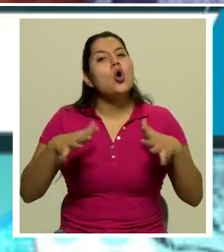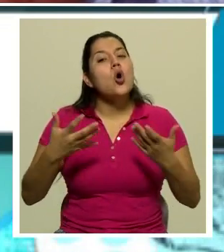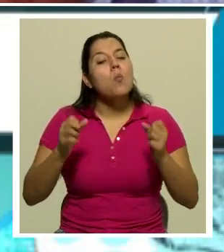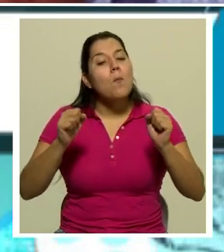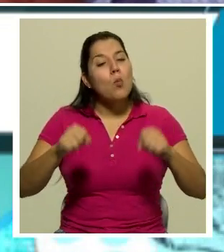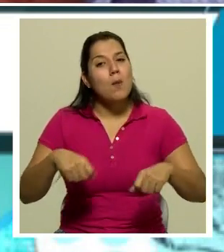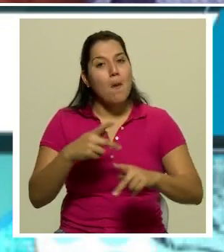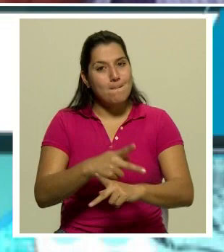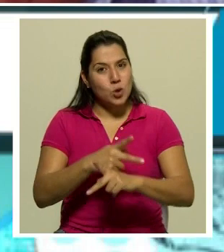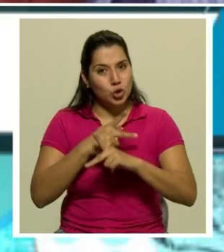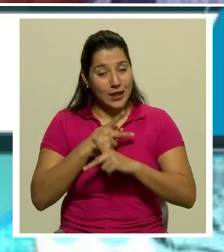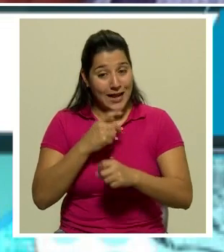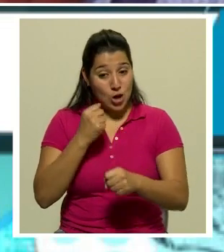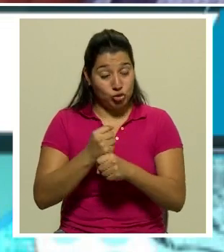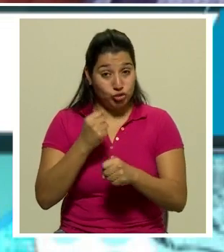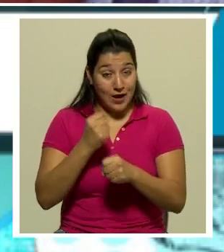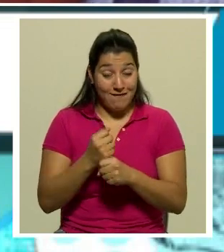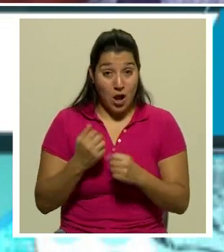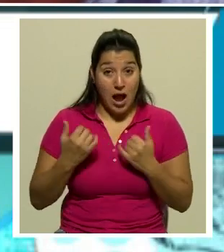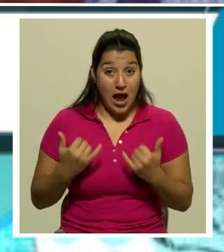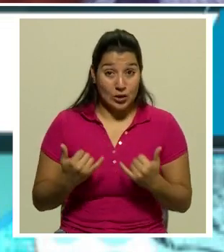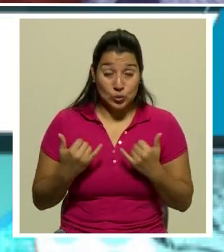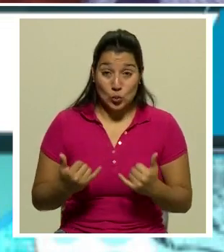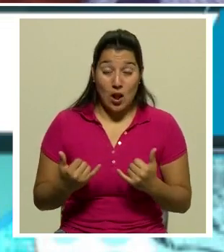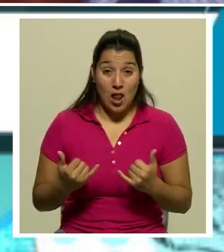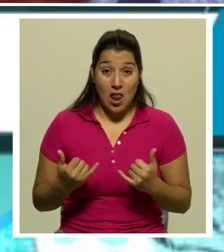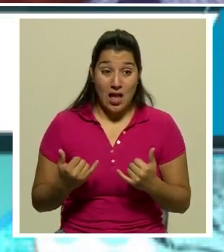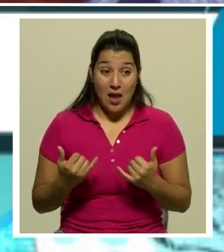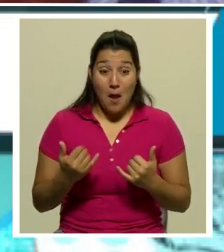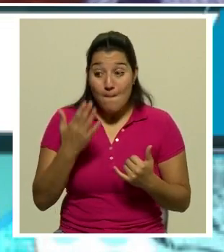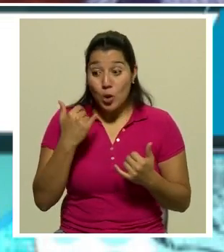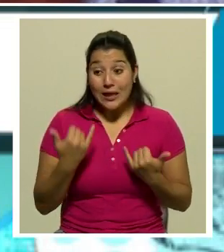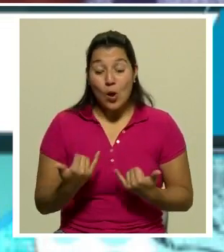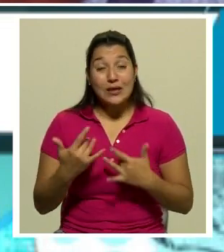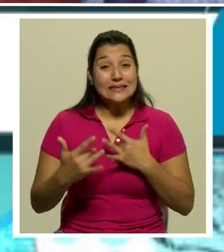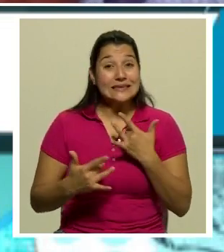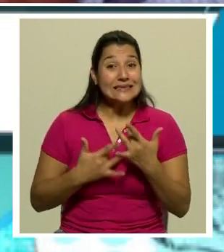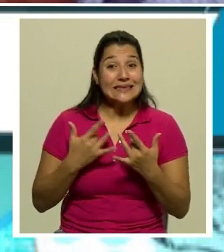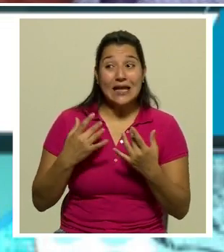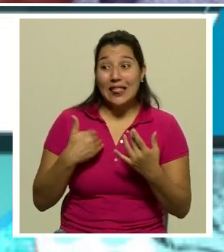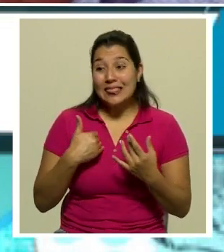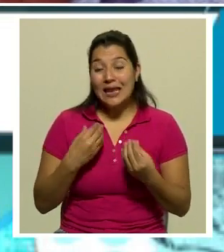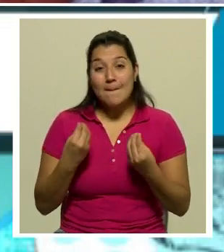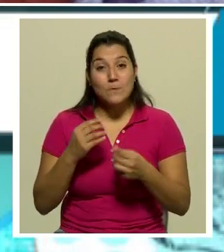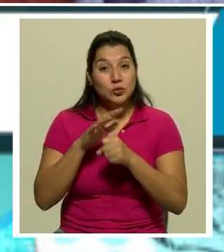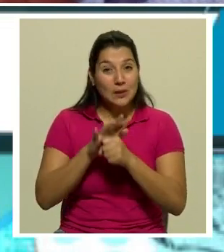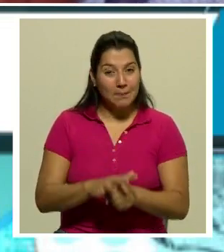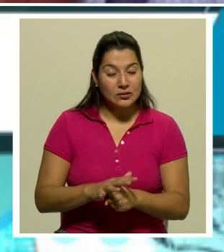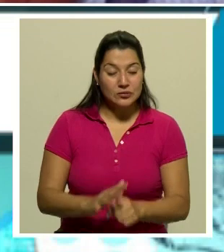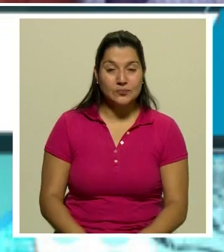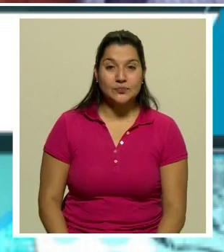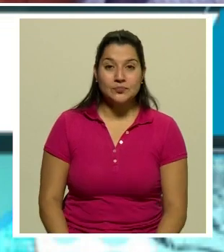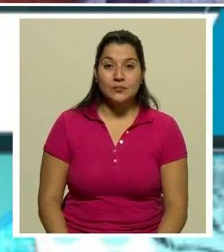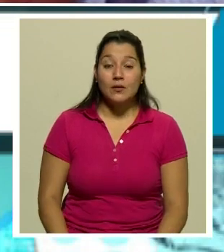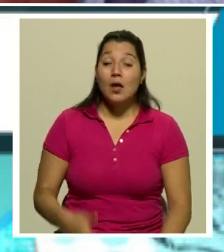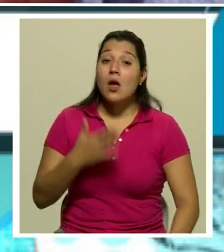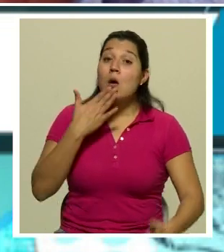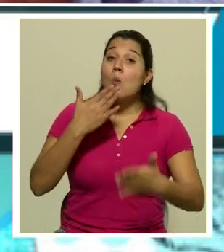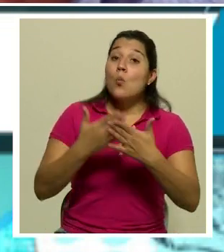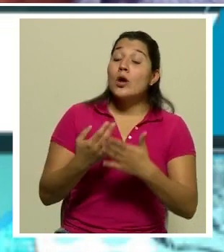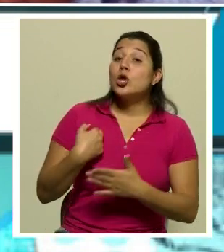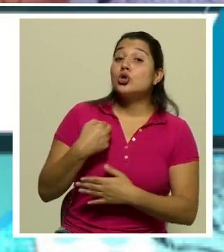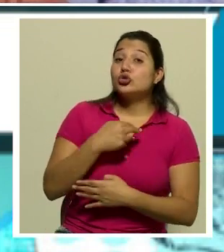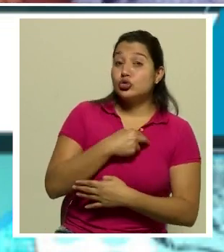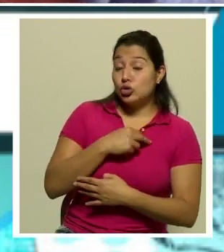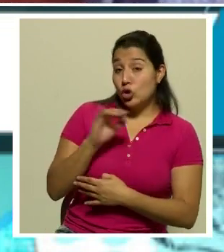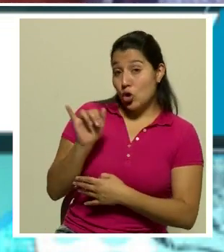proteger estos empleos que están bajo enorme presión en este momento? Bueno, nosotros como